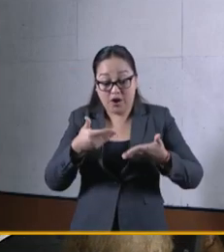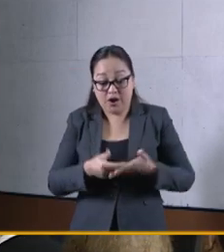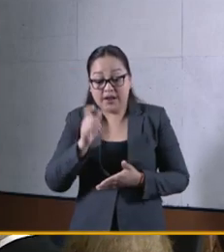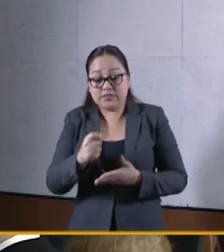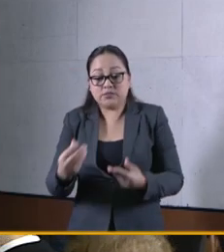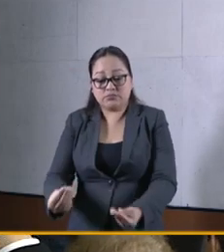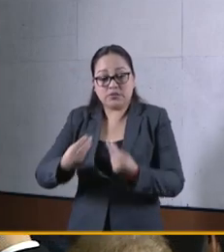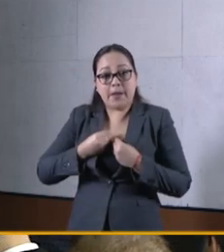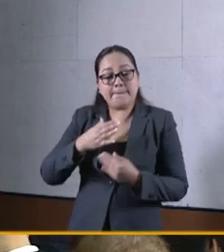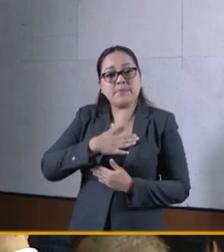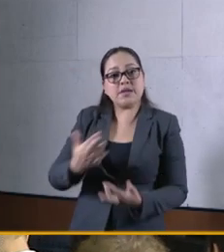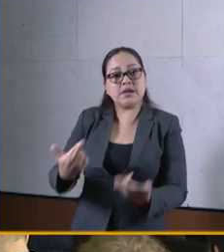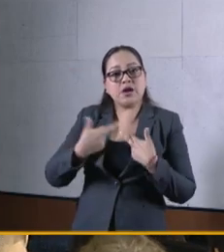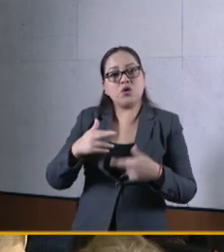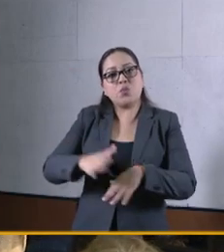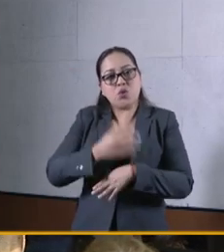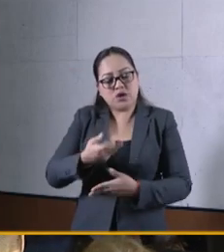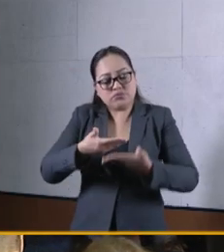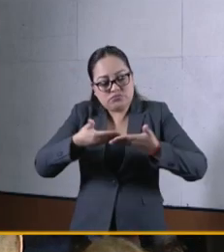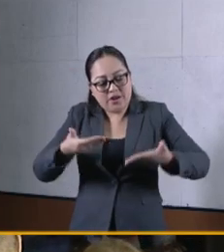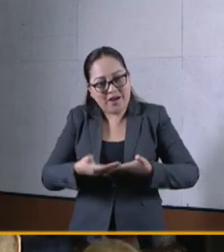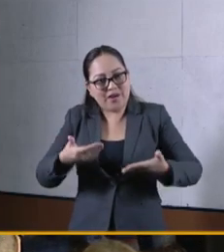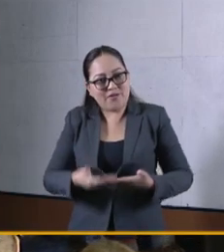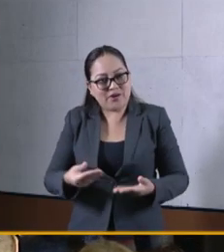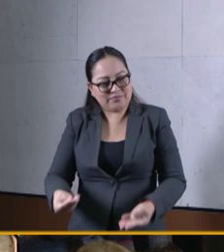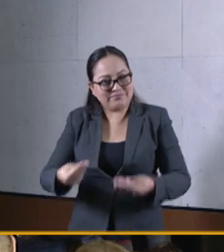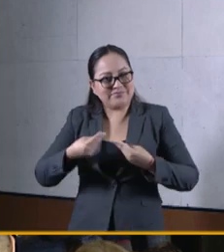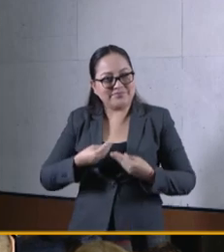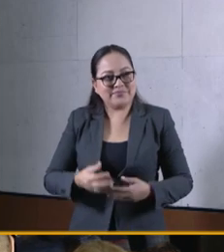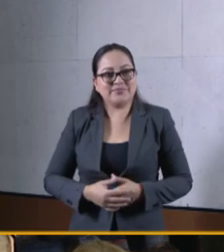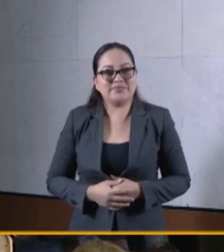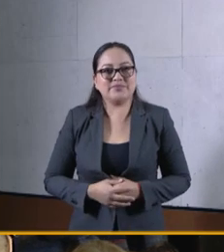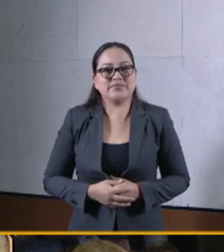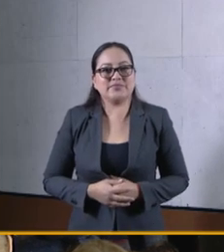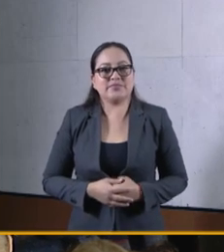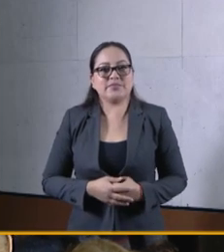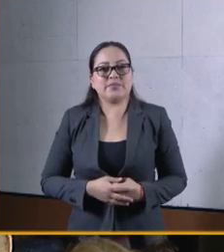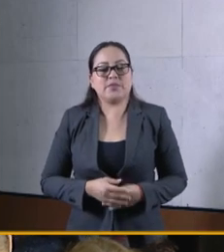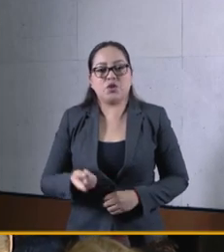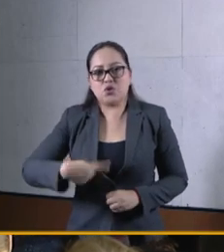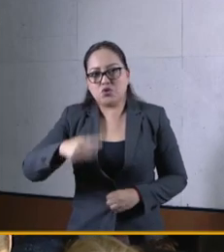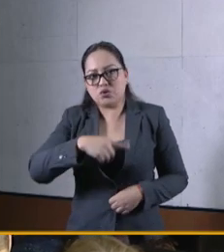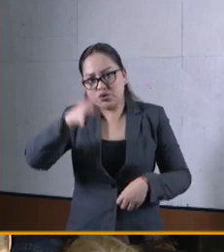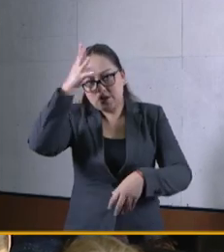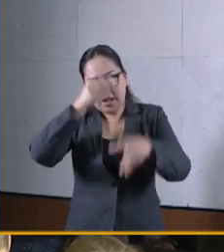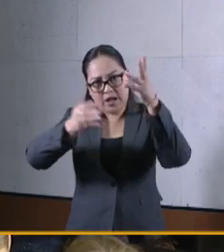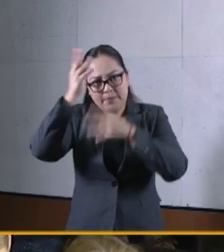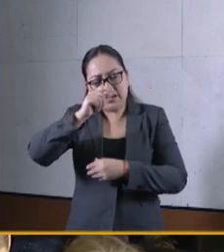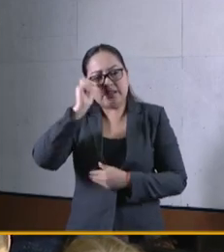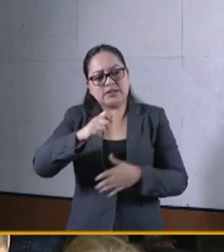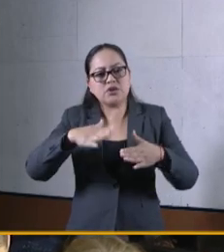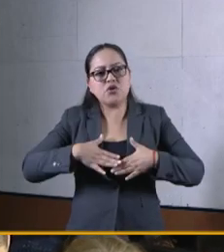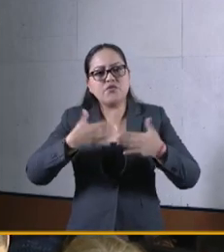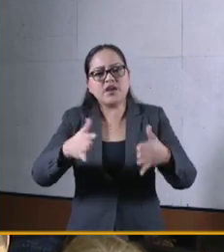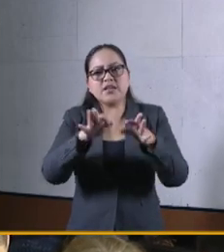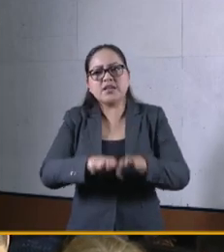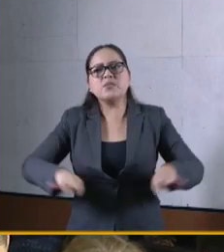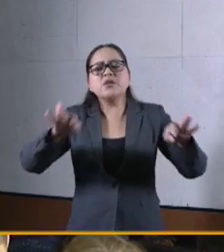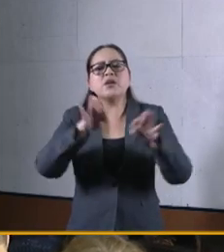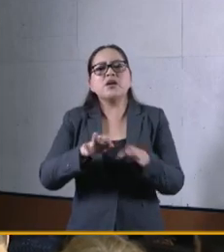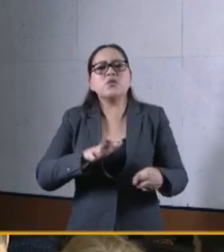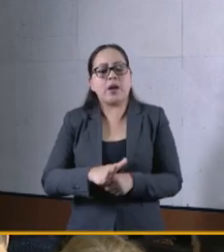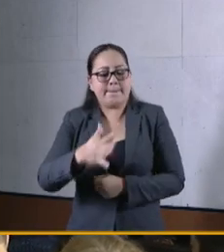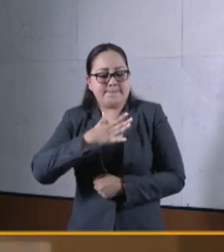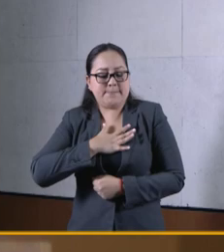regalo por eso se llama presente debemos aprender que la confianza más importante es la de